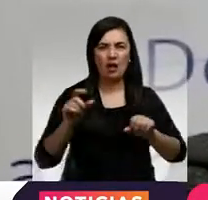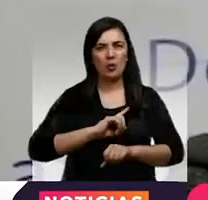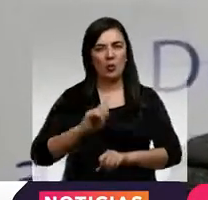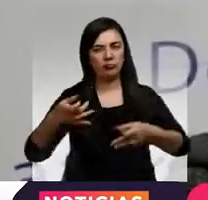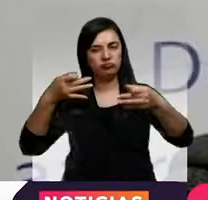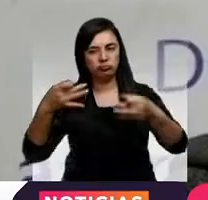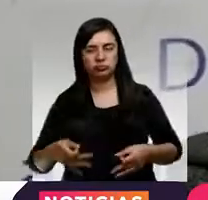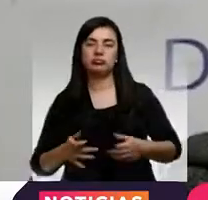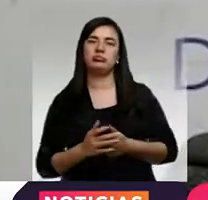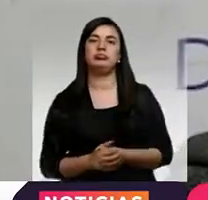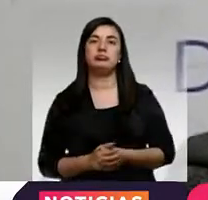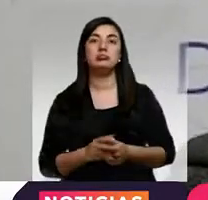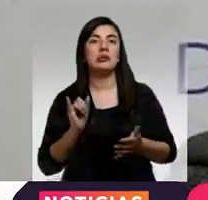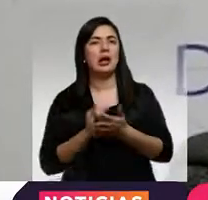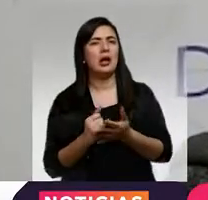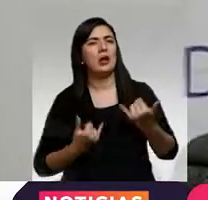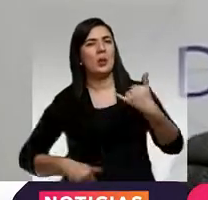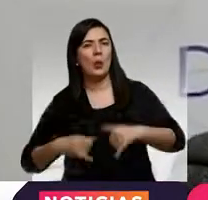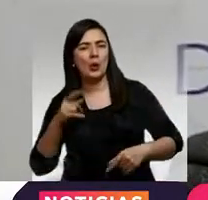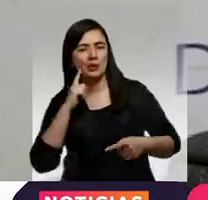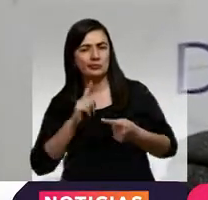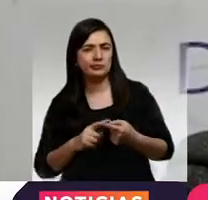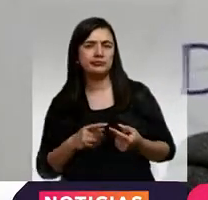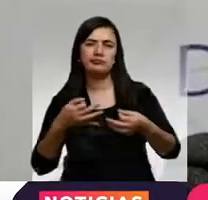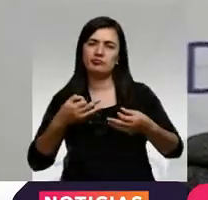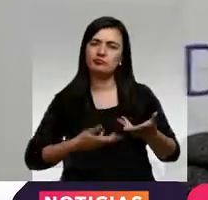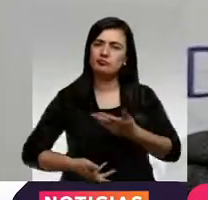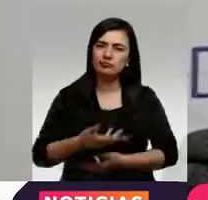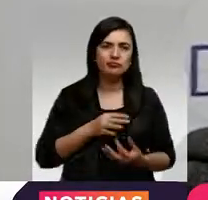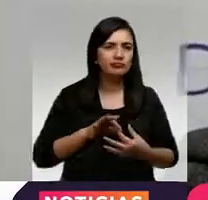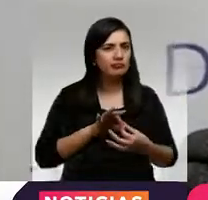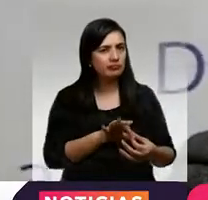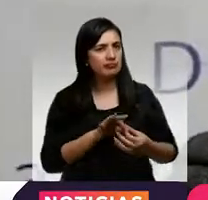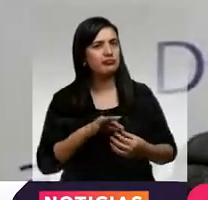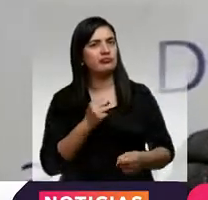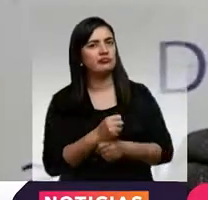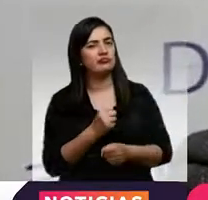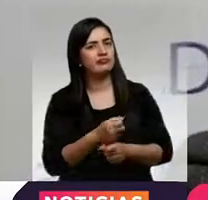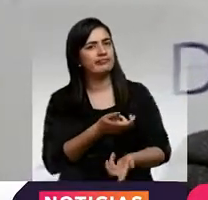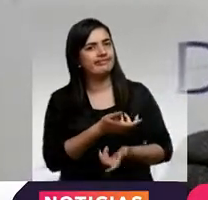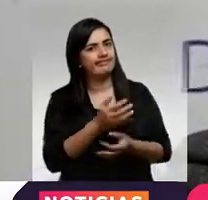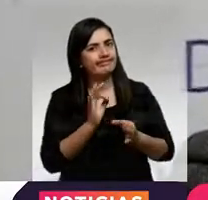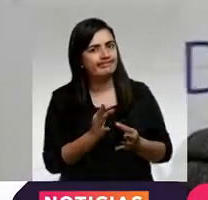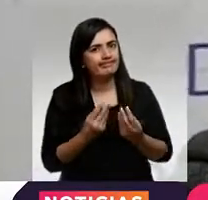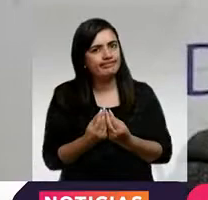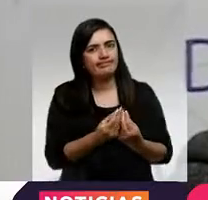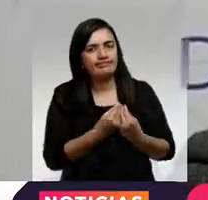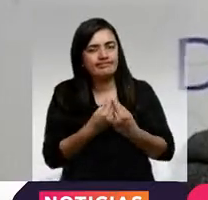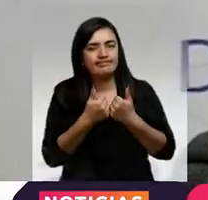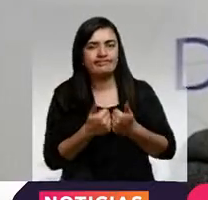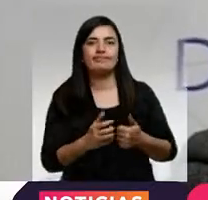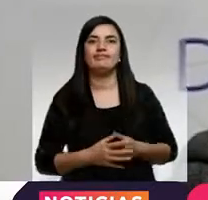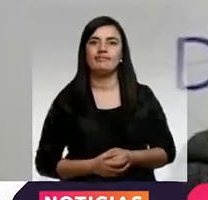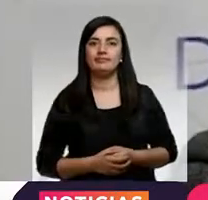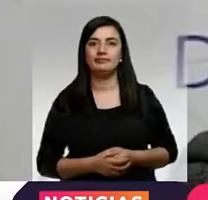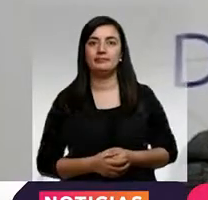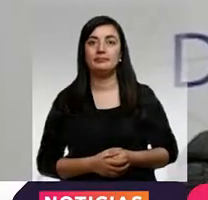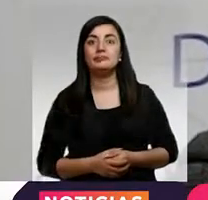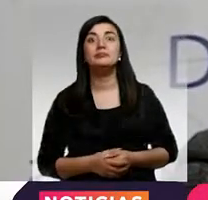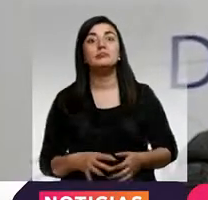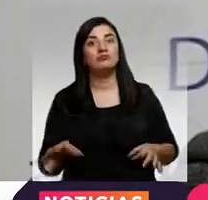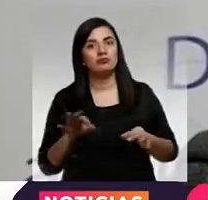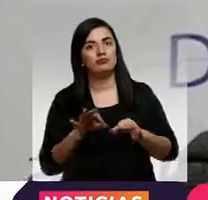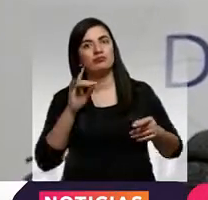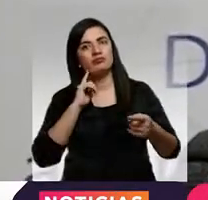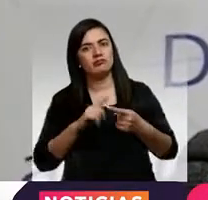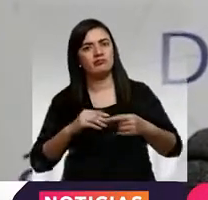trabajo con la convivencia, el trabajo colectivo, el trabajo en equipo desde el cuerpo. Este desarrollo lo hemos llevado